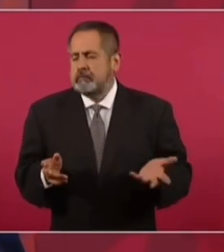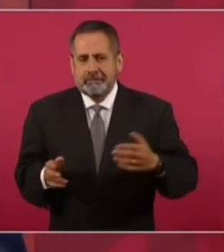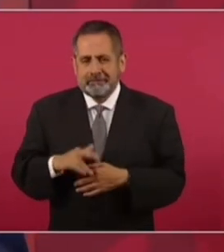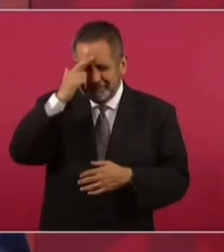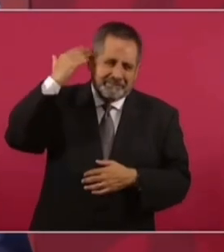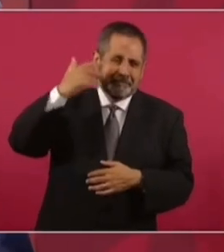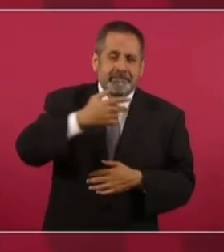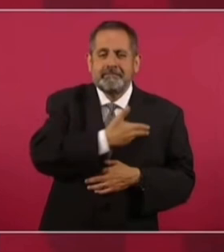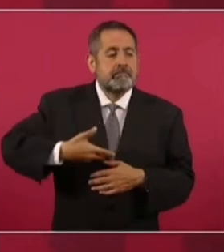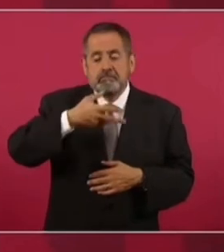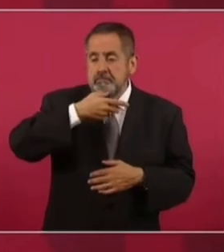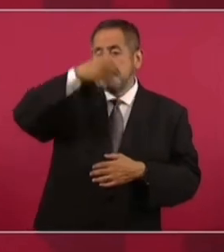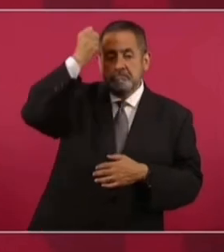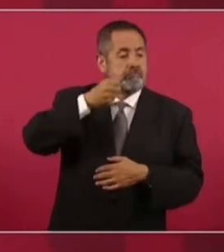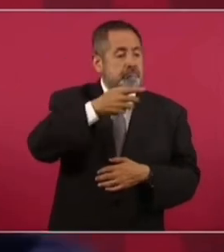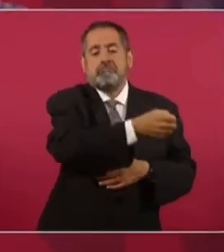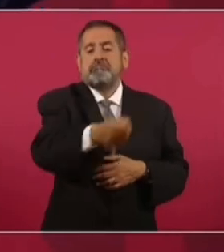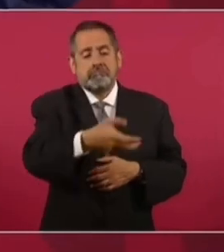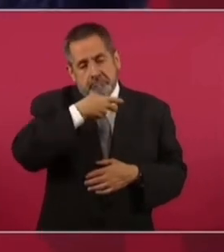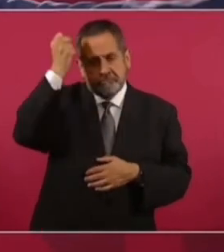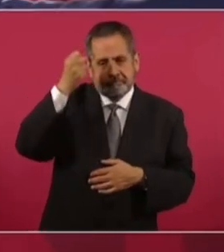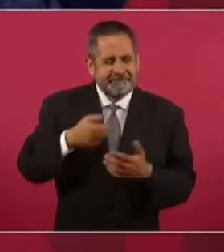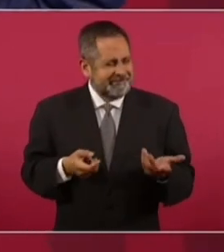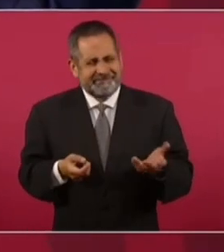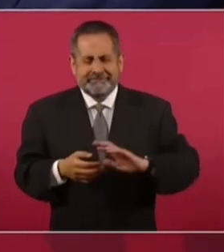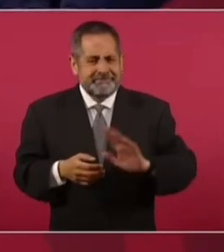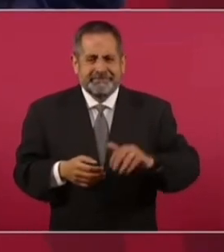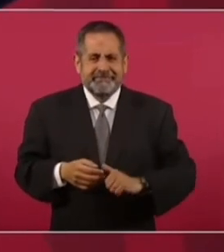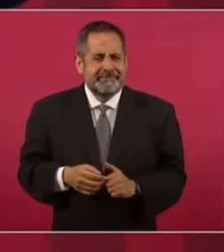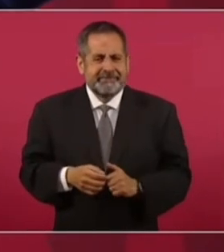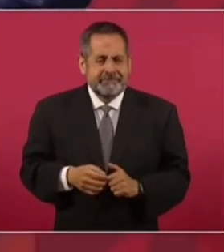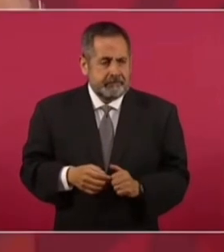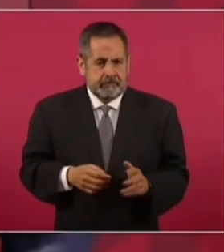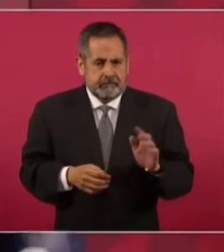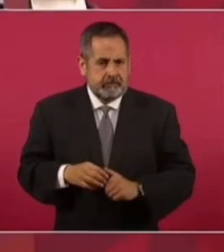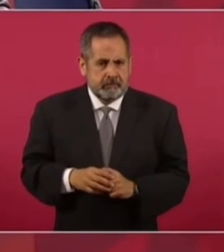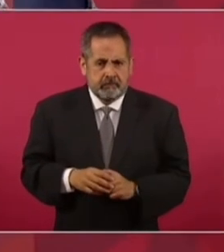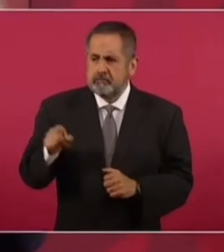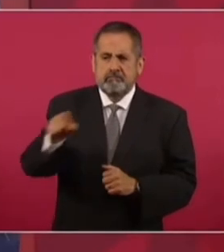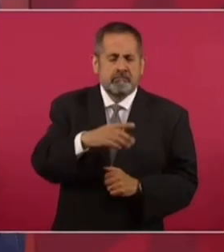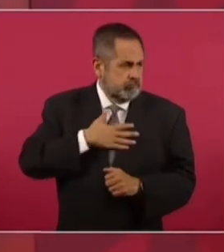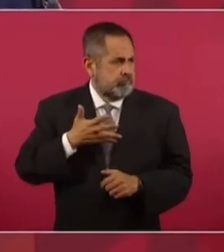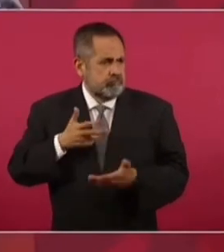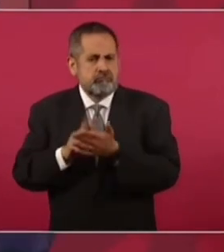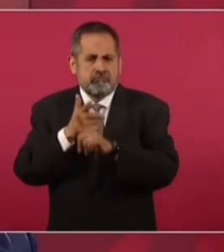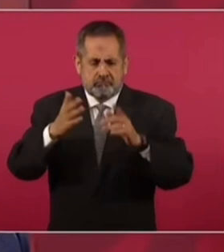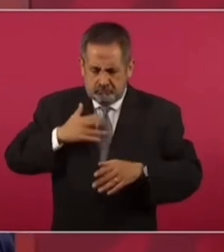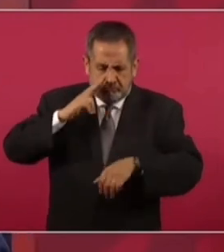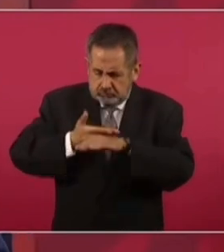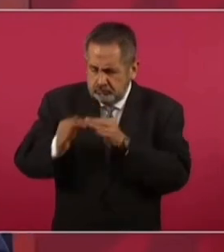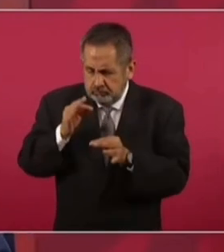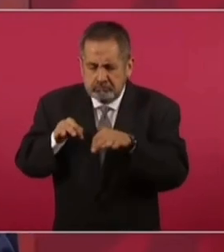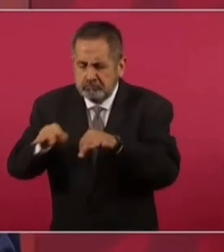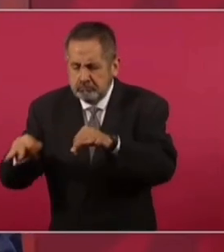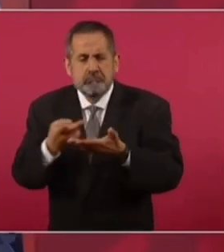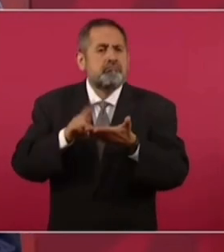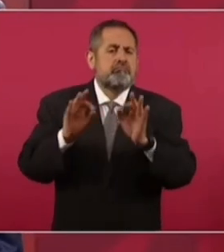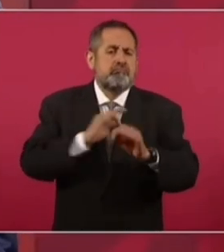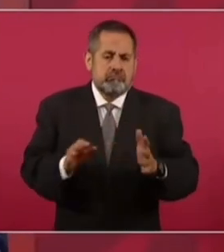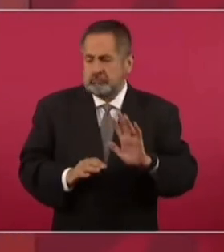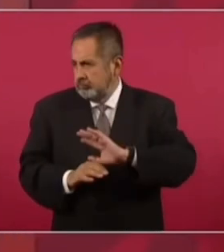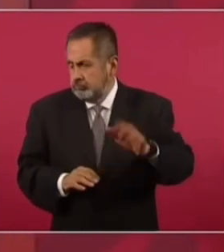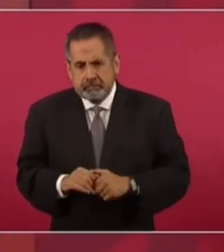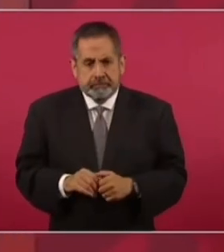el tapadismo, a decir pues yo tengo derecho y voy a cumplir con mi responsabilidad. Desde